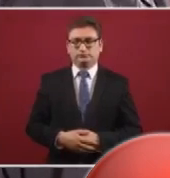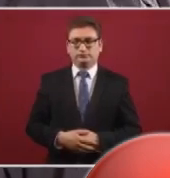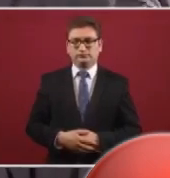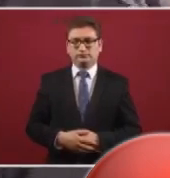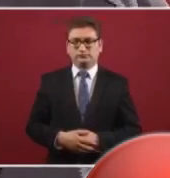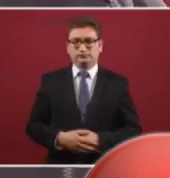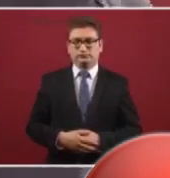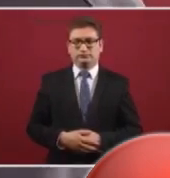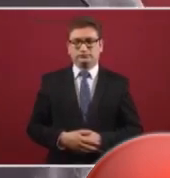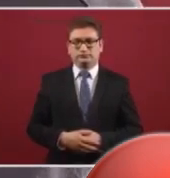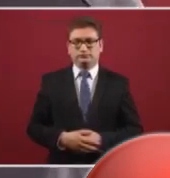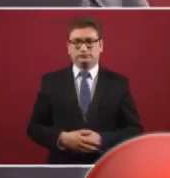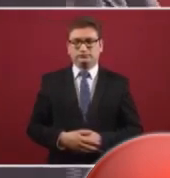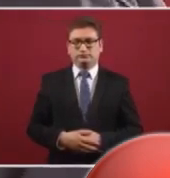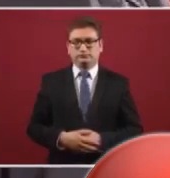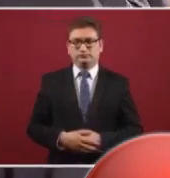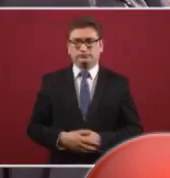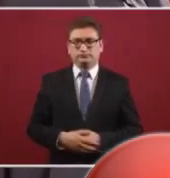un simple